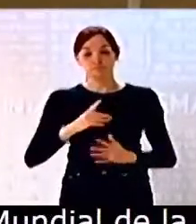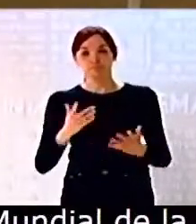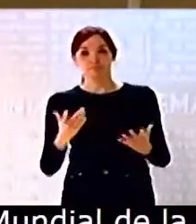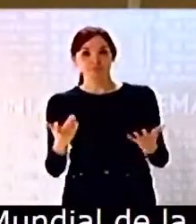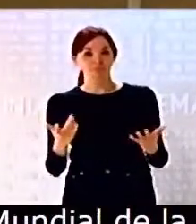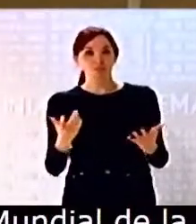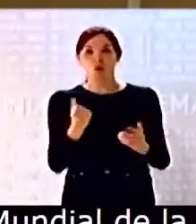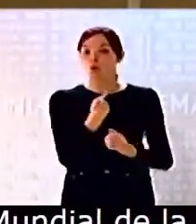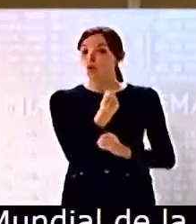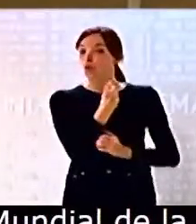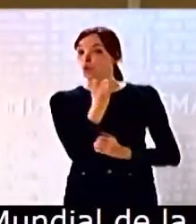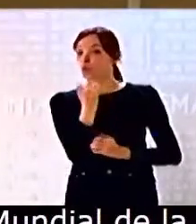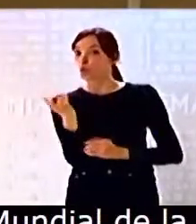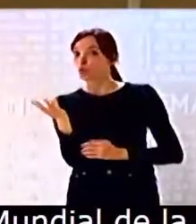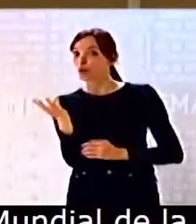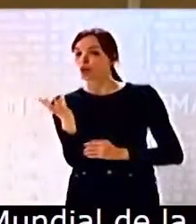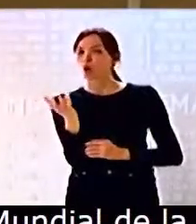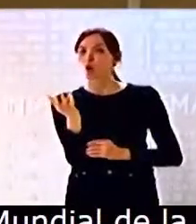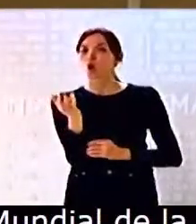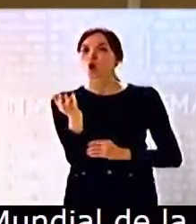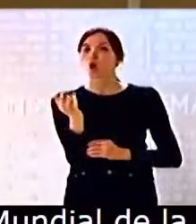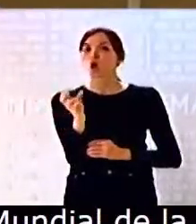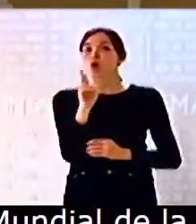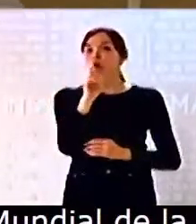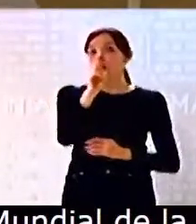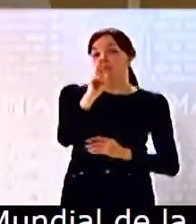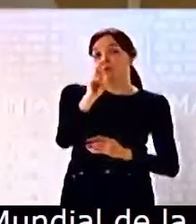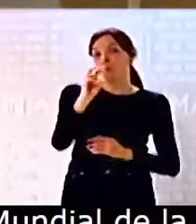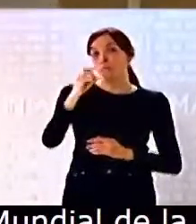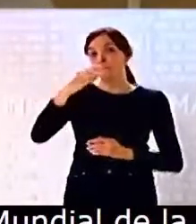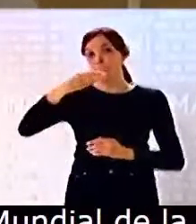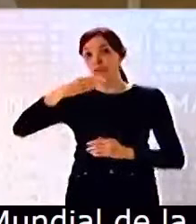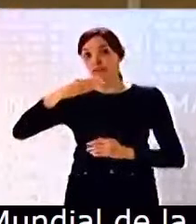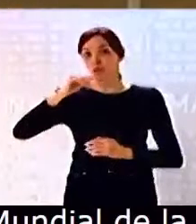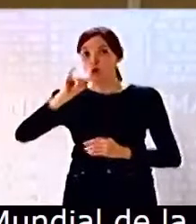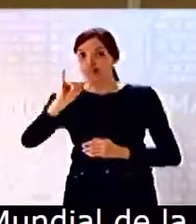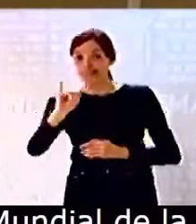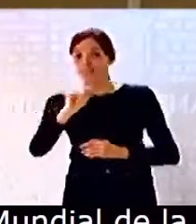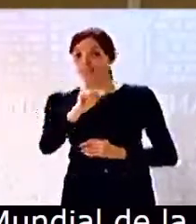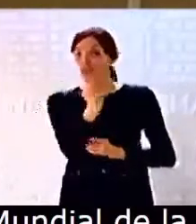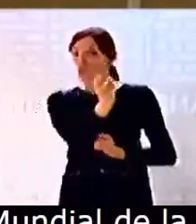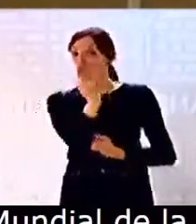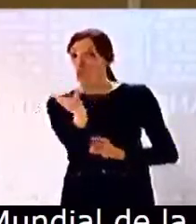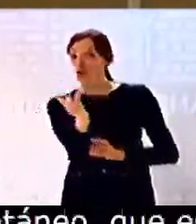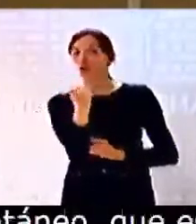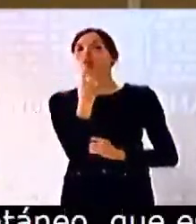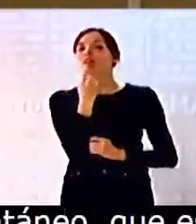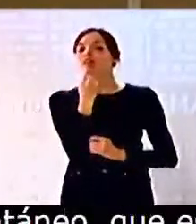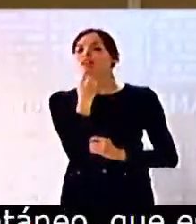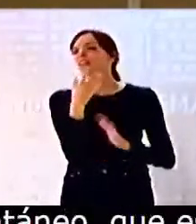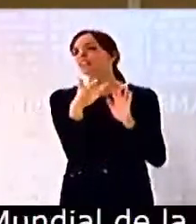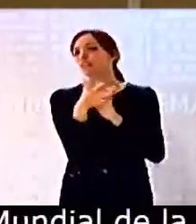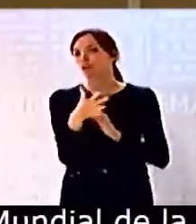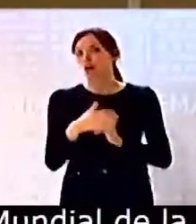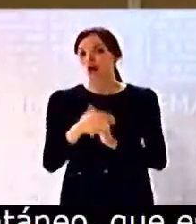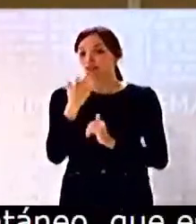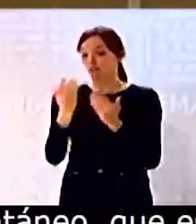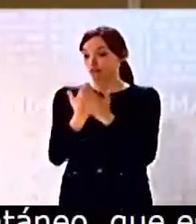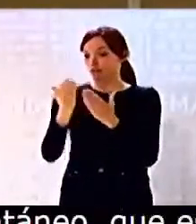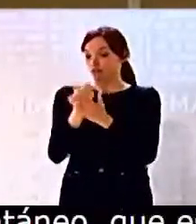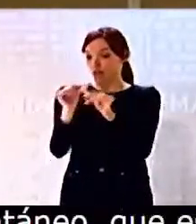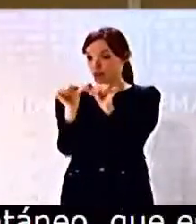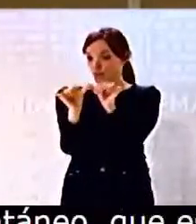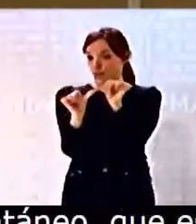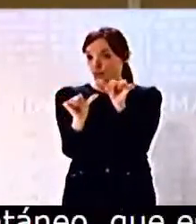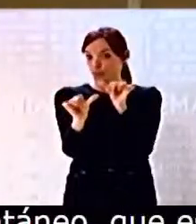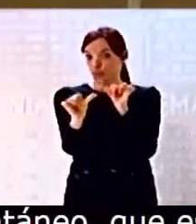un número reproductivo básico instantáneo, que es uno de los indicadores que nos dicen si en los próximos días vamos a crecer, nos vamos a